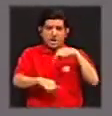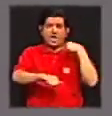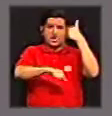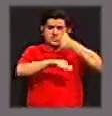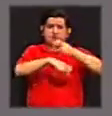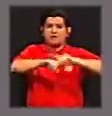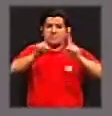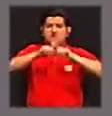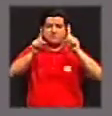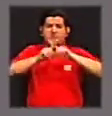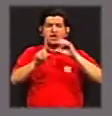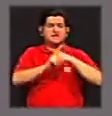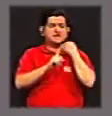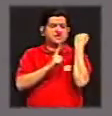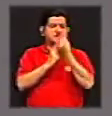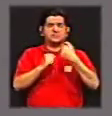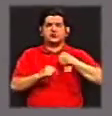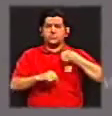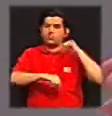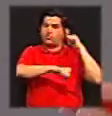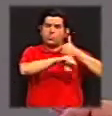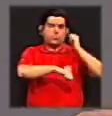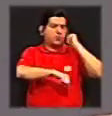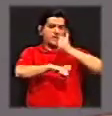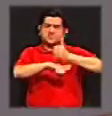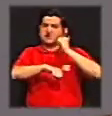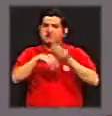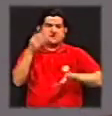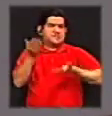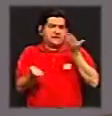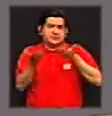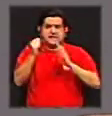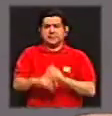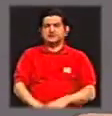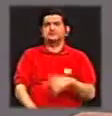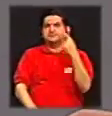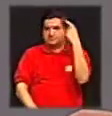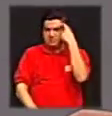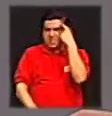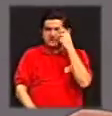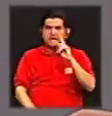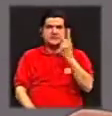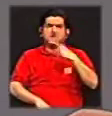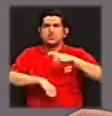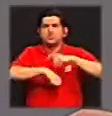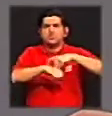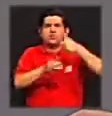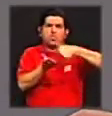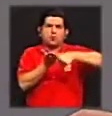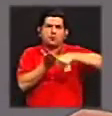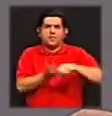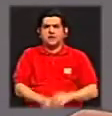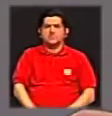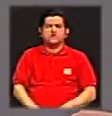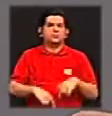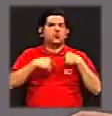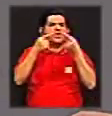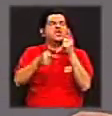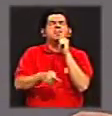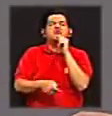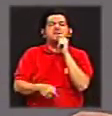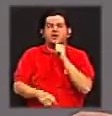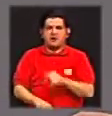los distintos escenarios posibles que uno podría plantear, es decir, entre una segunda ronda, otra ronda, quiénes van a la segunda